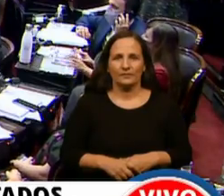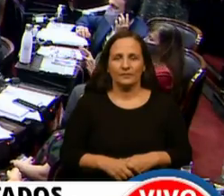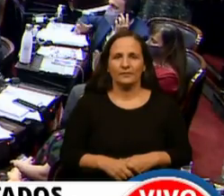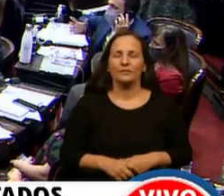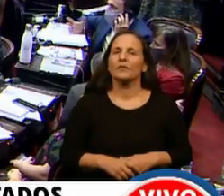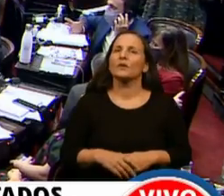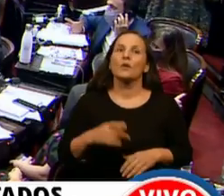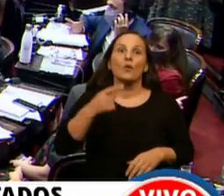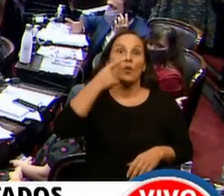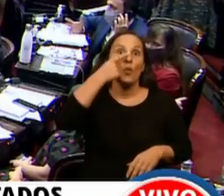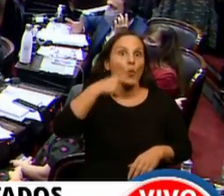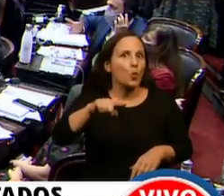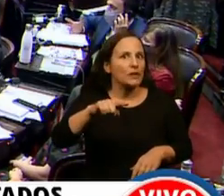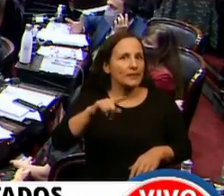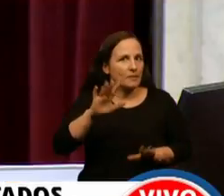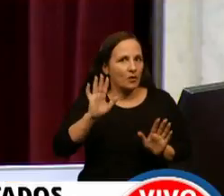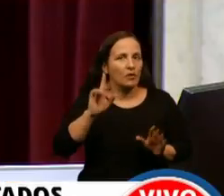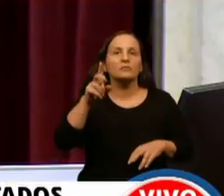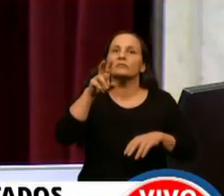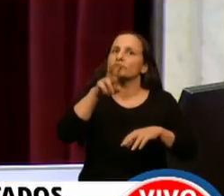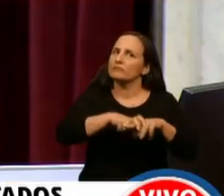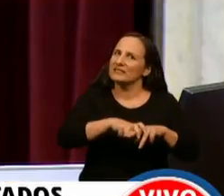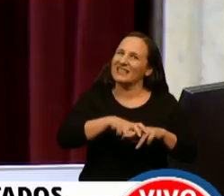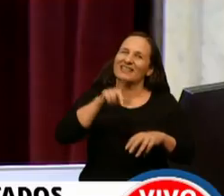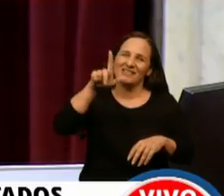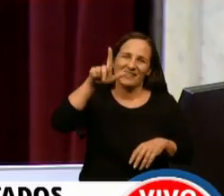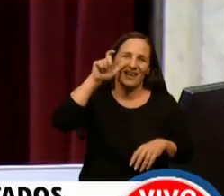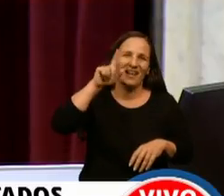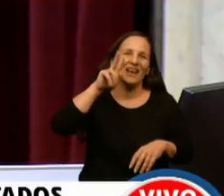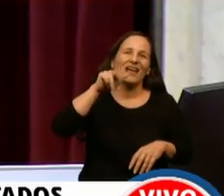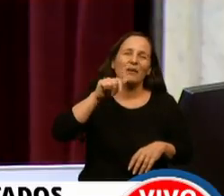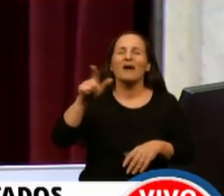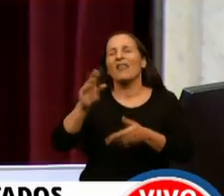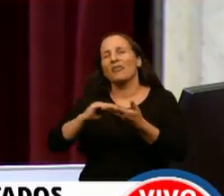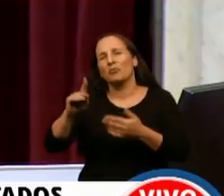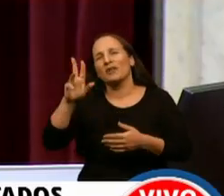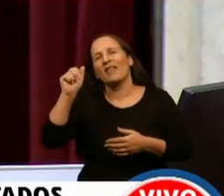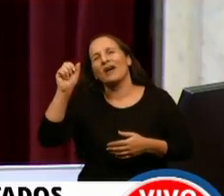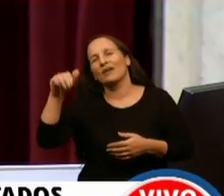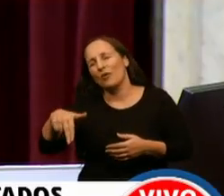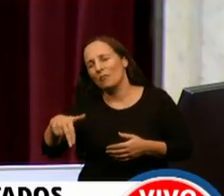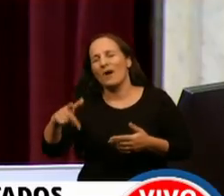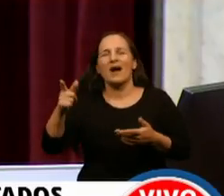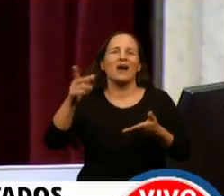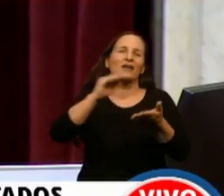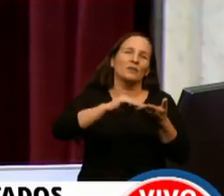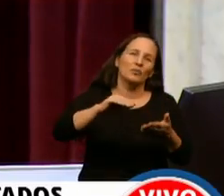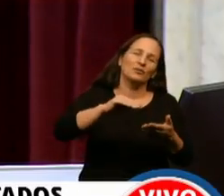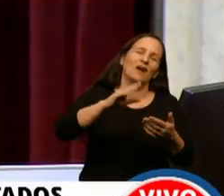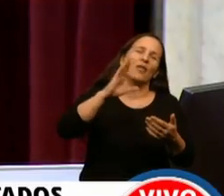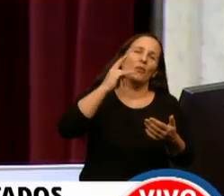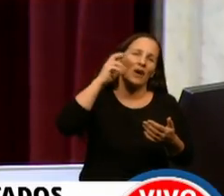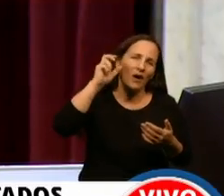voy a hacer el último llamado siéntese diputado leyva diputado ramón diputada maceta ni diputada brawer